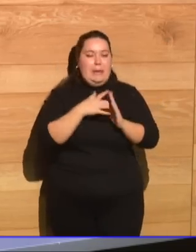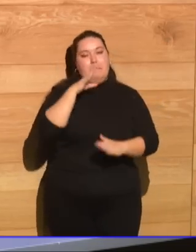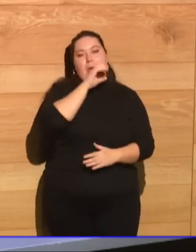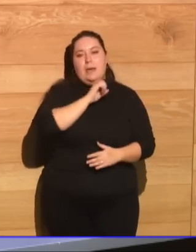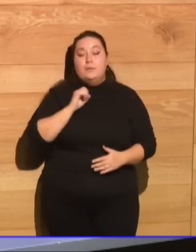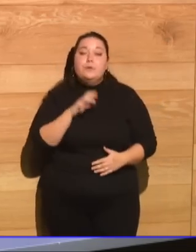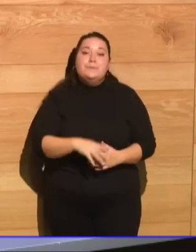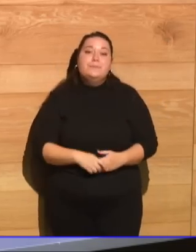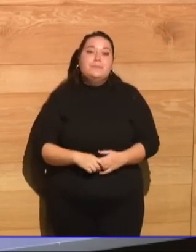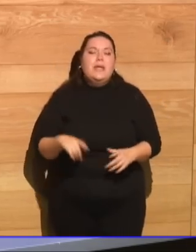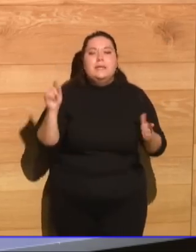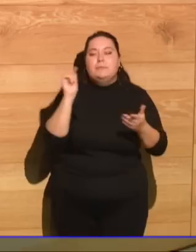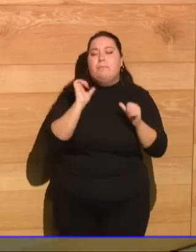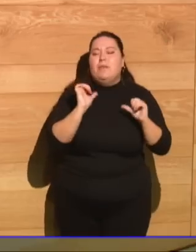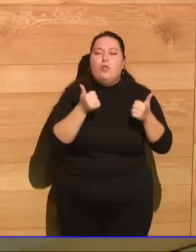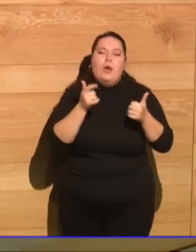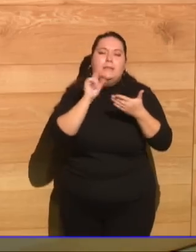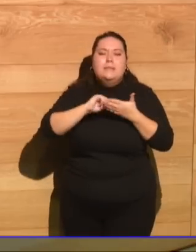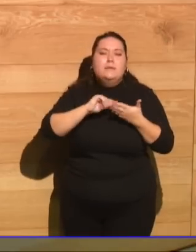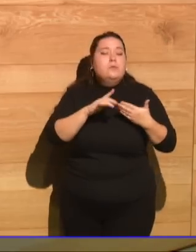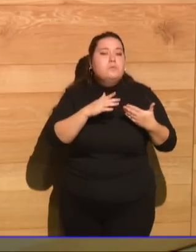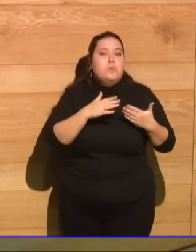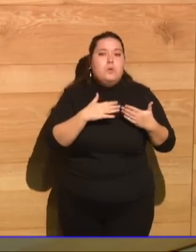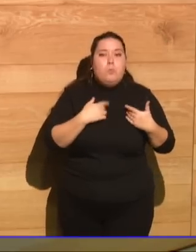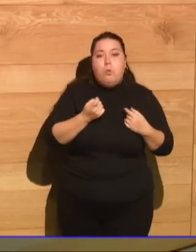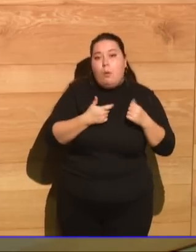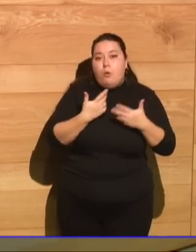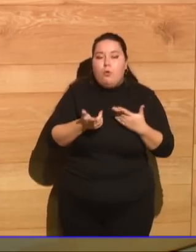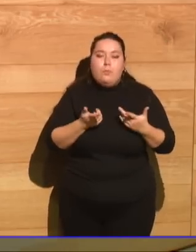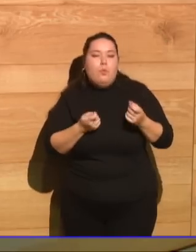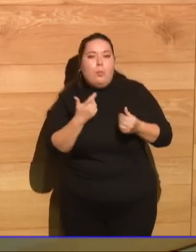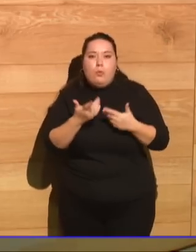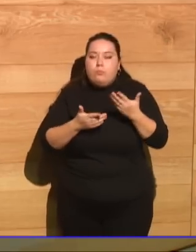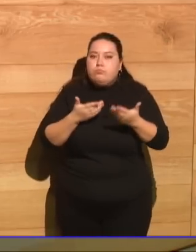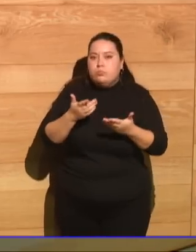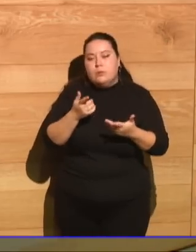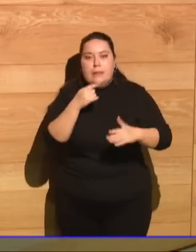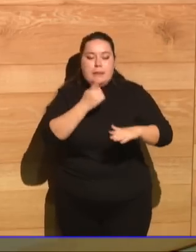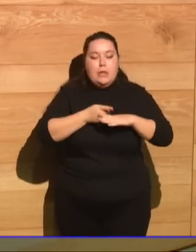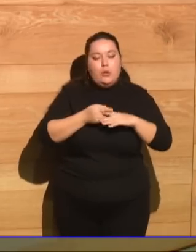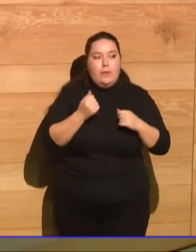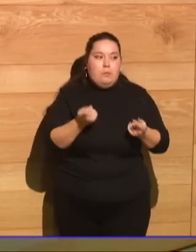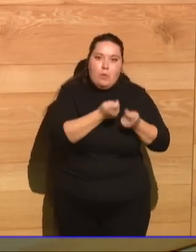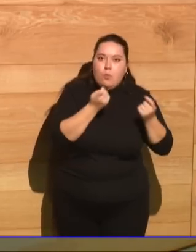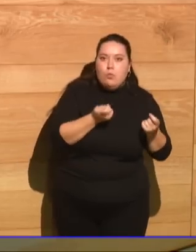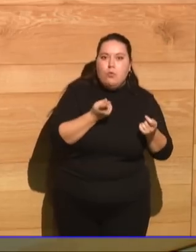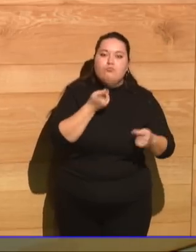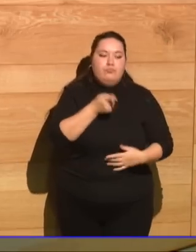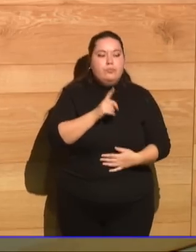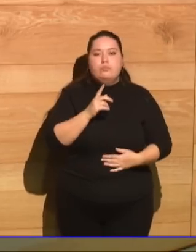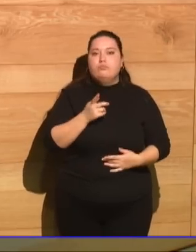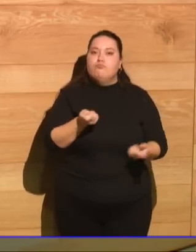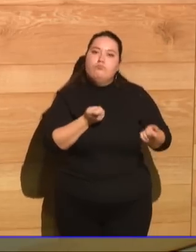él comenzó a escribir, como decíamos, y poco a poco empezó a hacerse cargo de la dirección de algunos de esos spots, hasta acabar haciendo spots